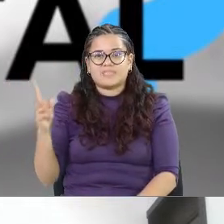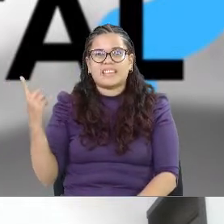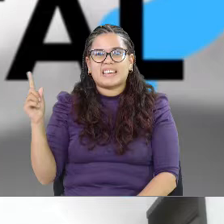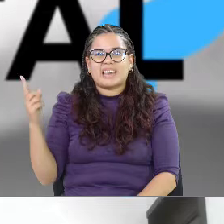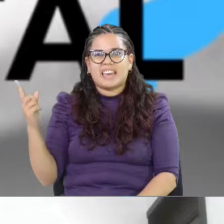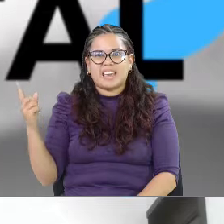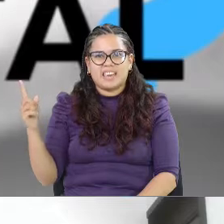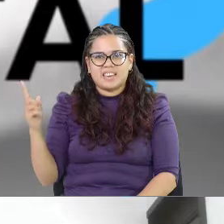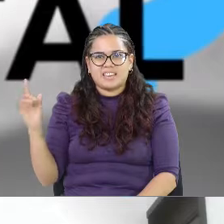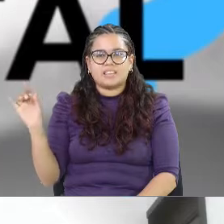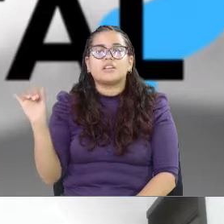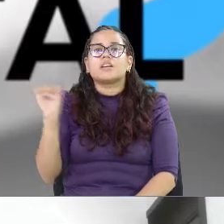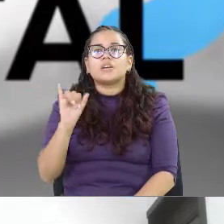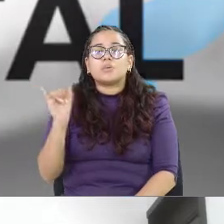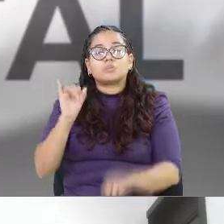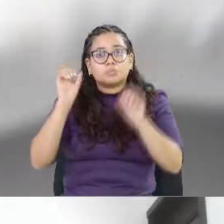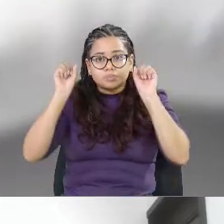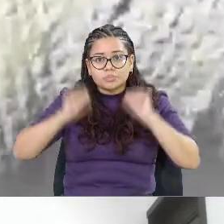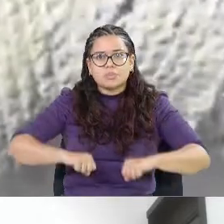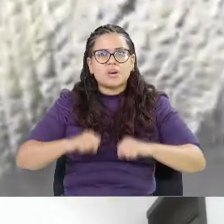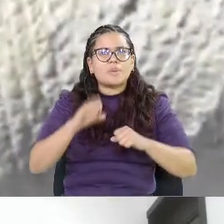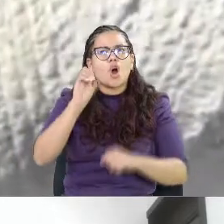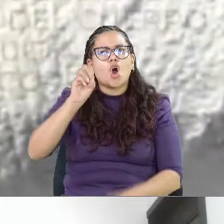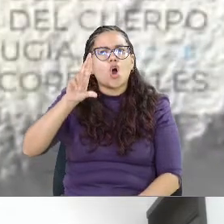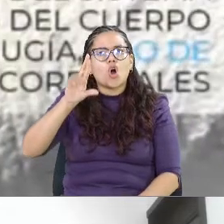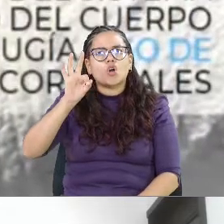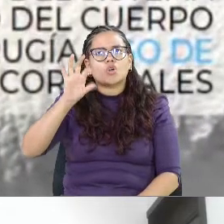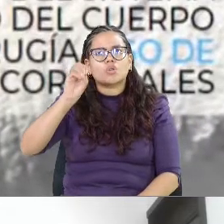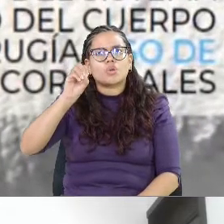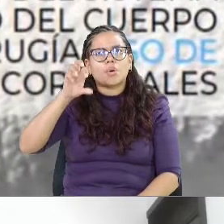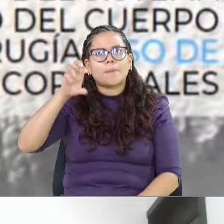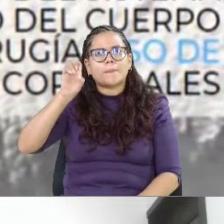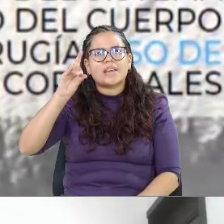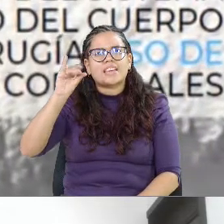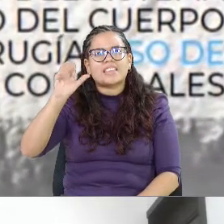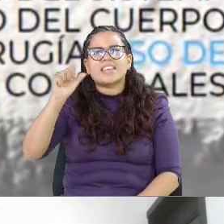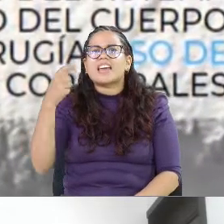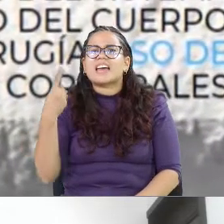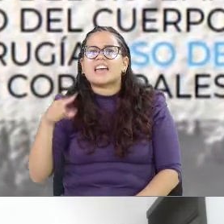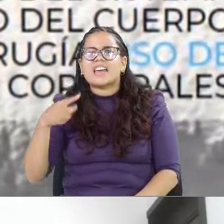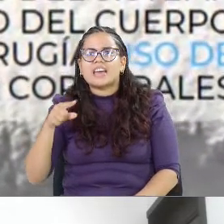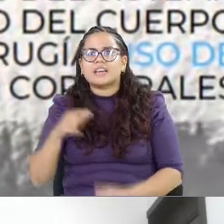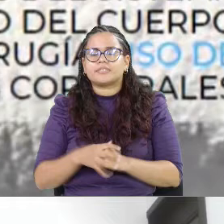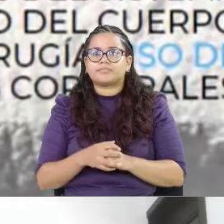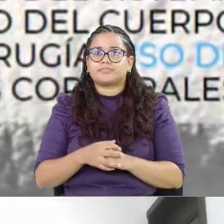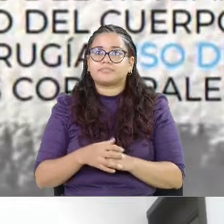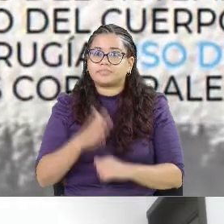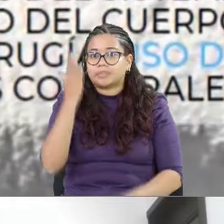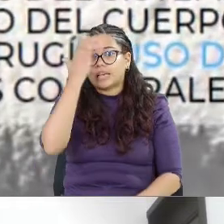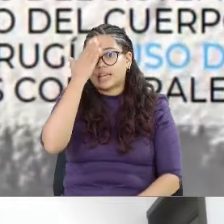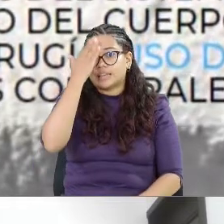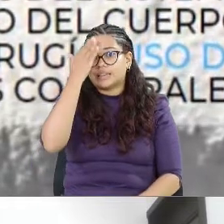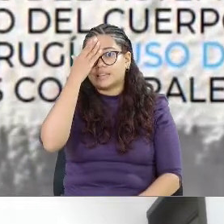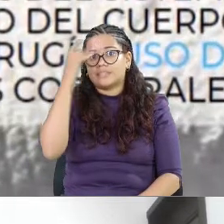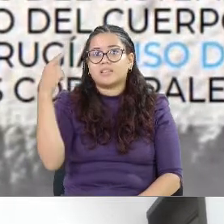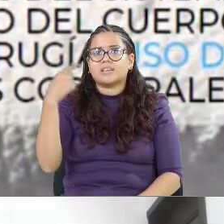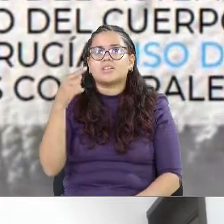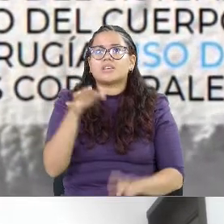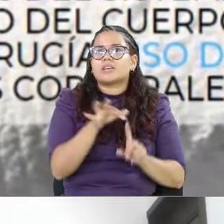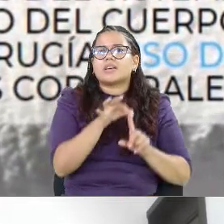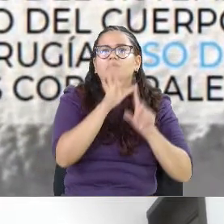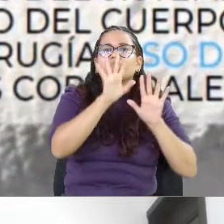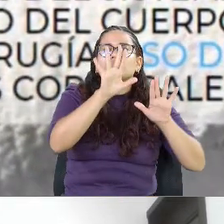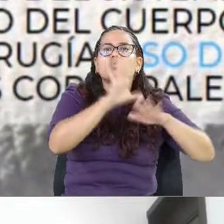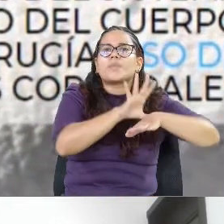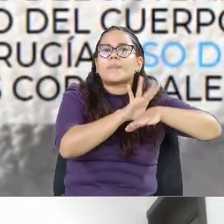digital, debemos saber primero qué es ortopedia. Entonces se sabe que la ortopedia es la especialidad